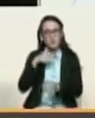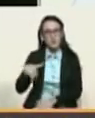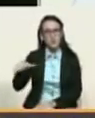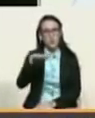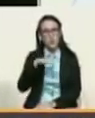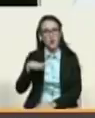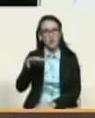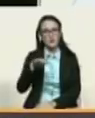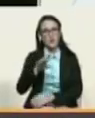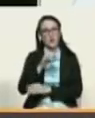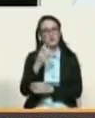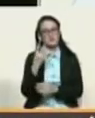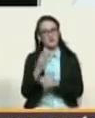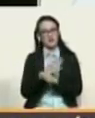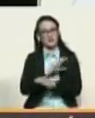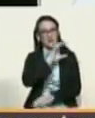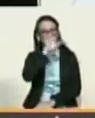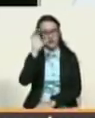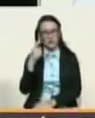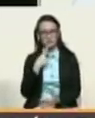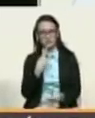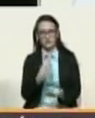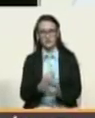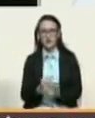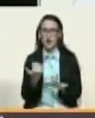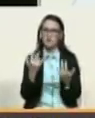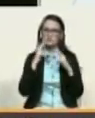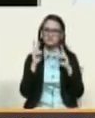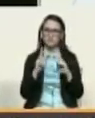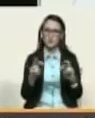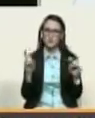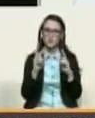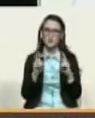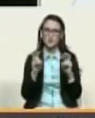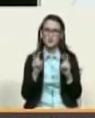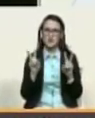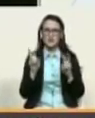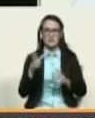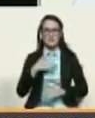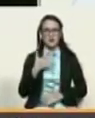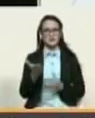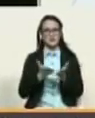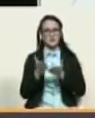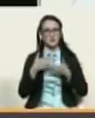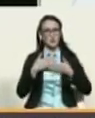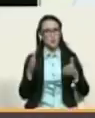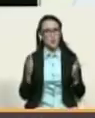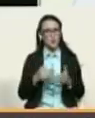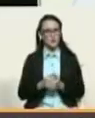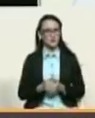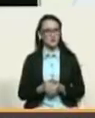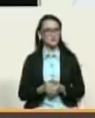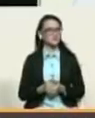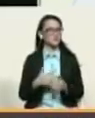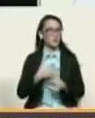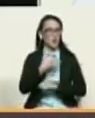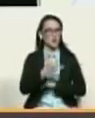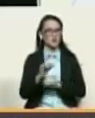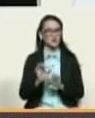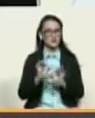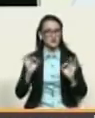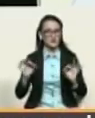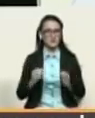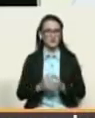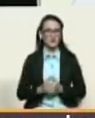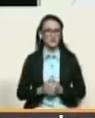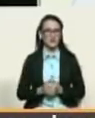tres estados mencionados. Hemos estado revisando áreas sensibles de servicios públicos, proyectos especiales para